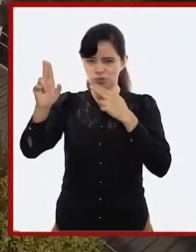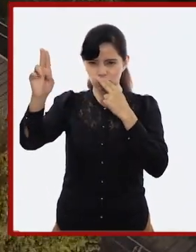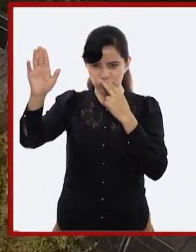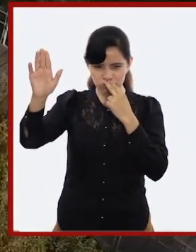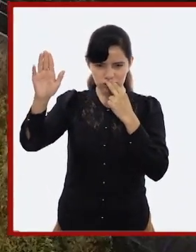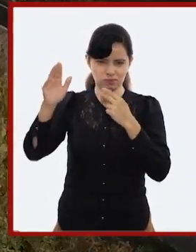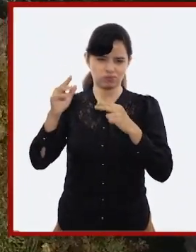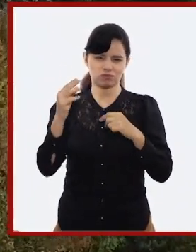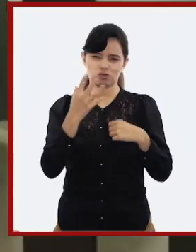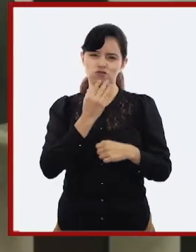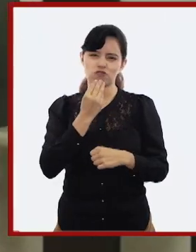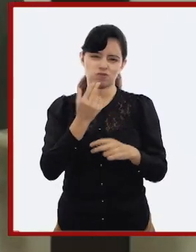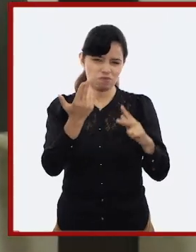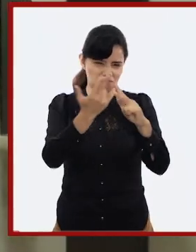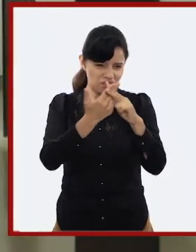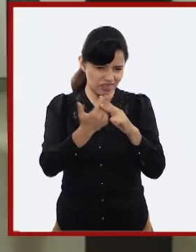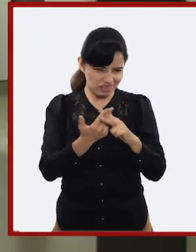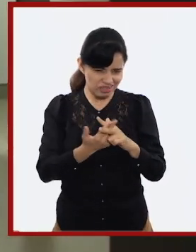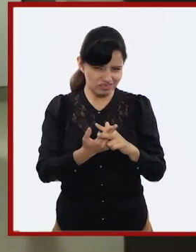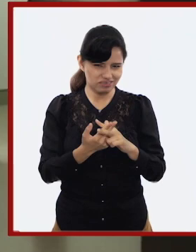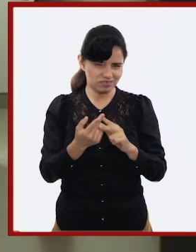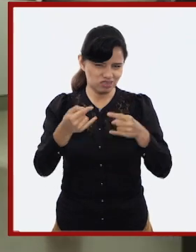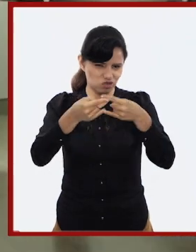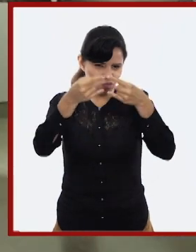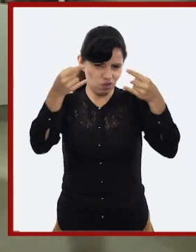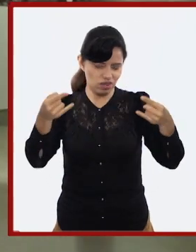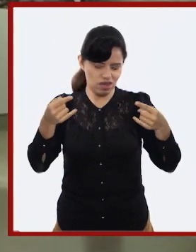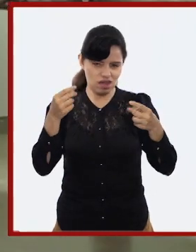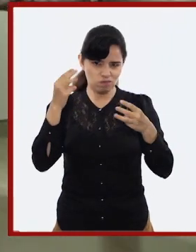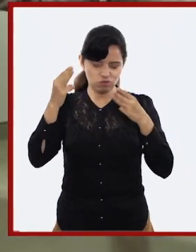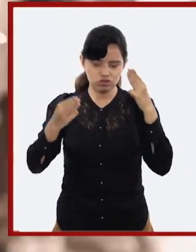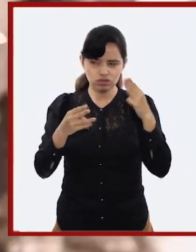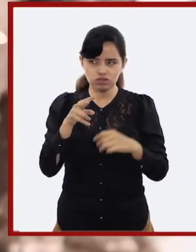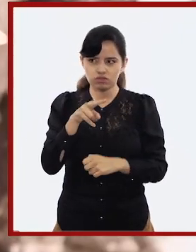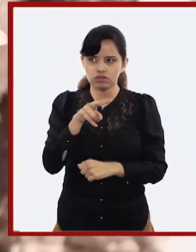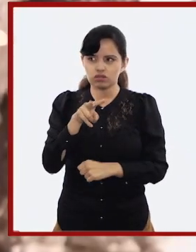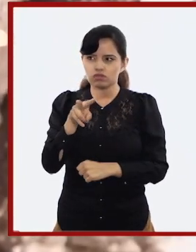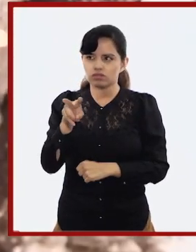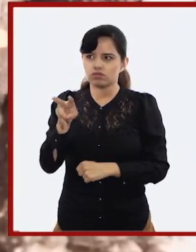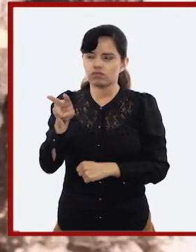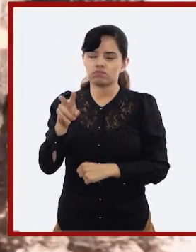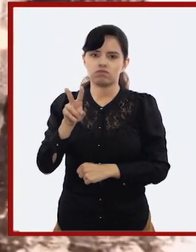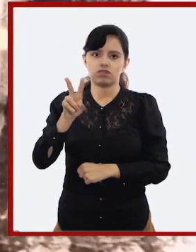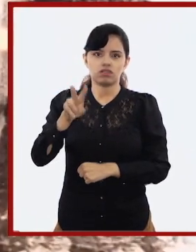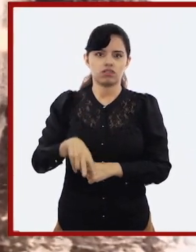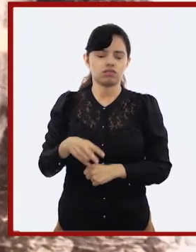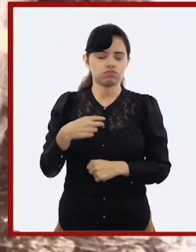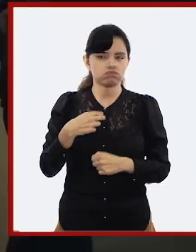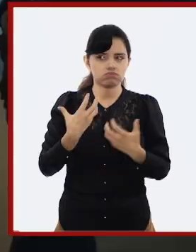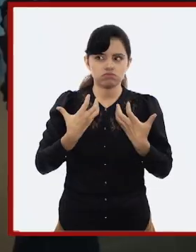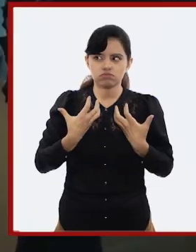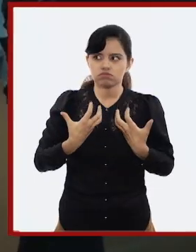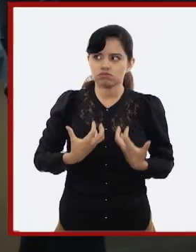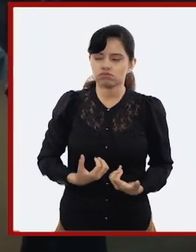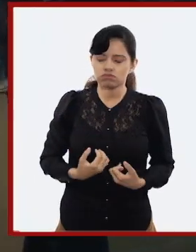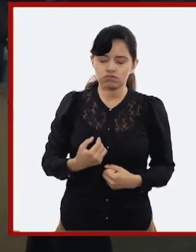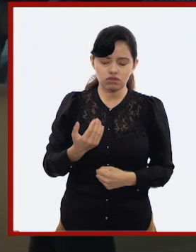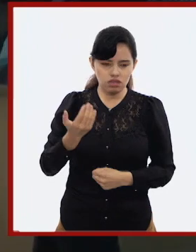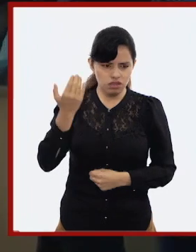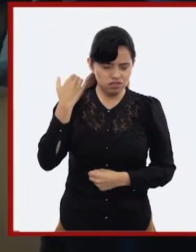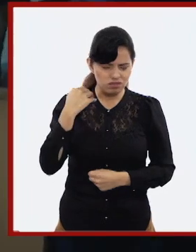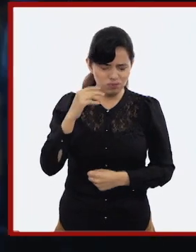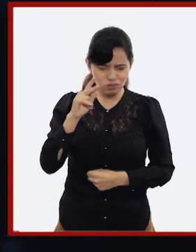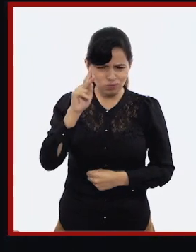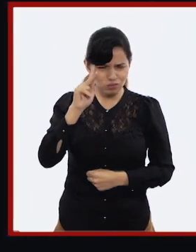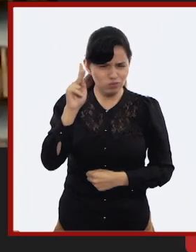en donde uno realmente sale horrorizado de lo que aconteció y